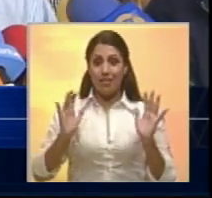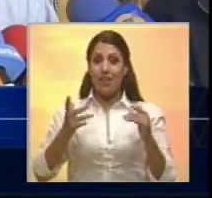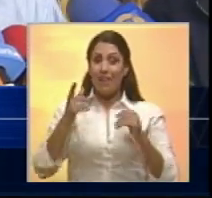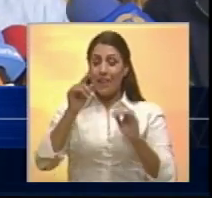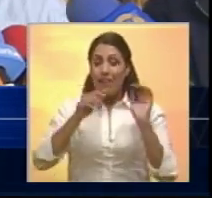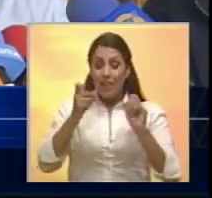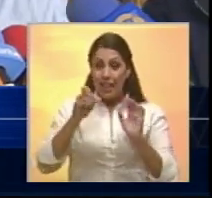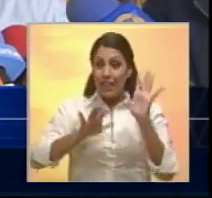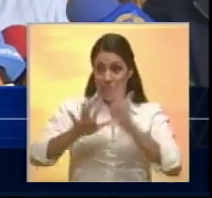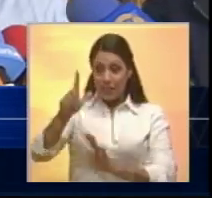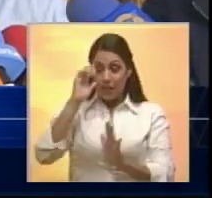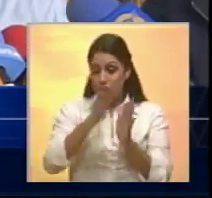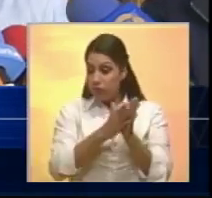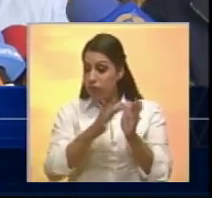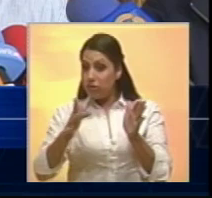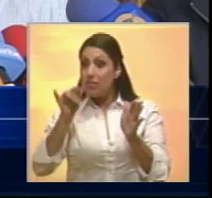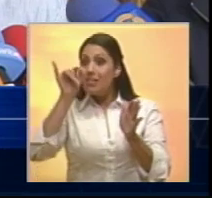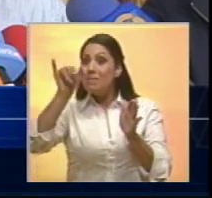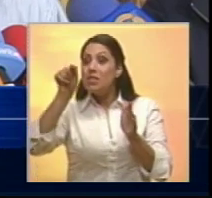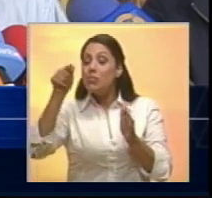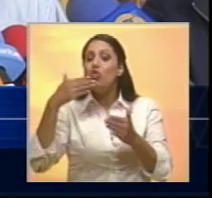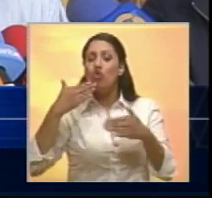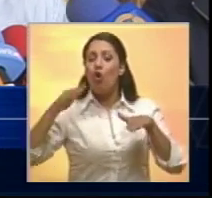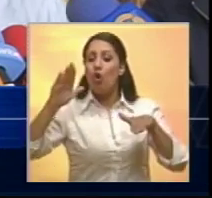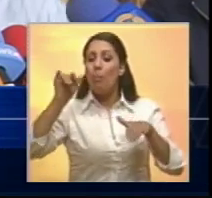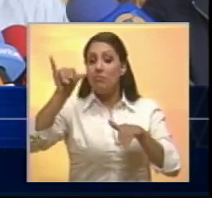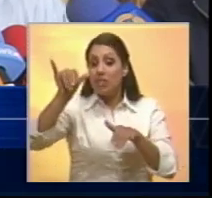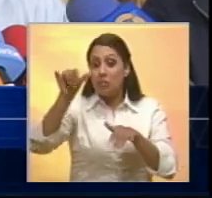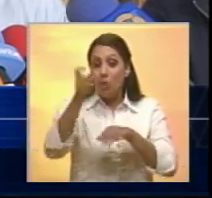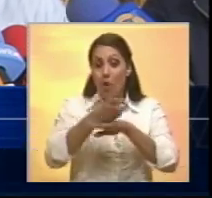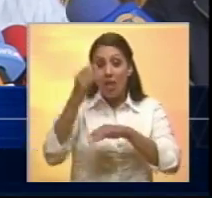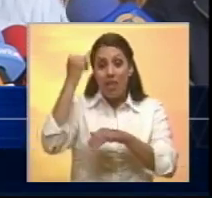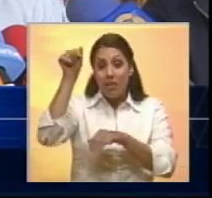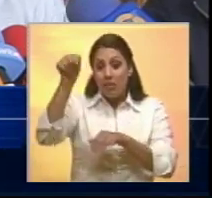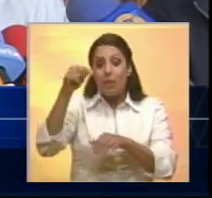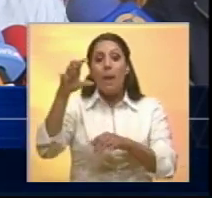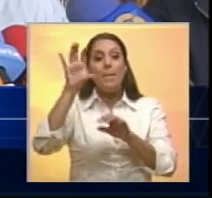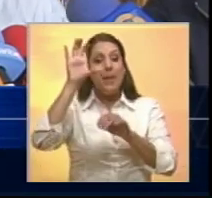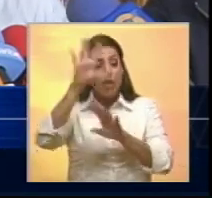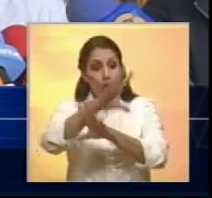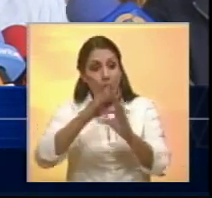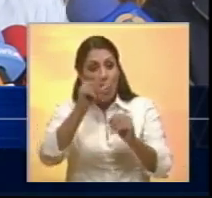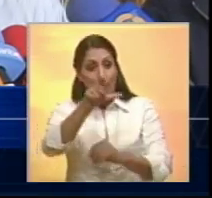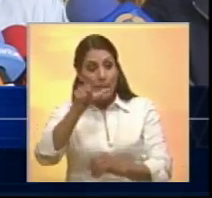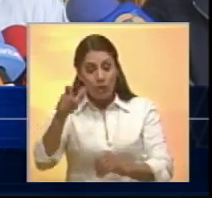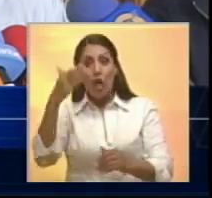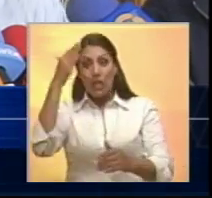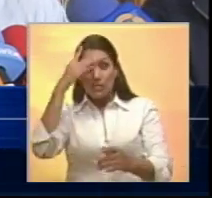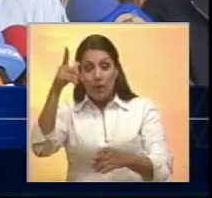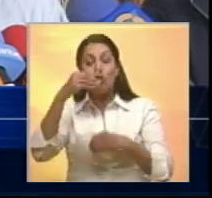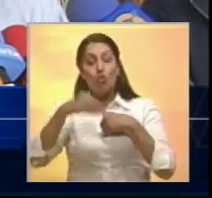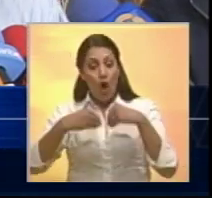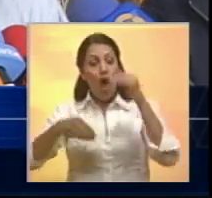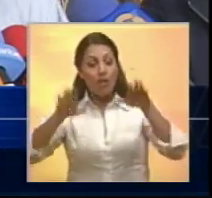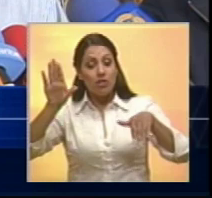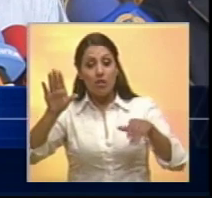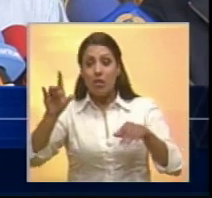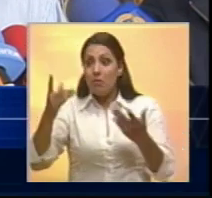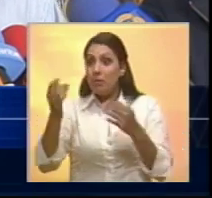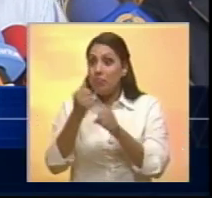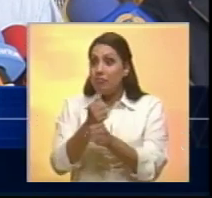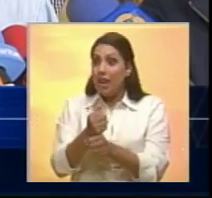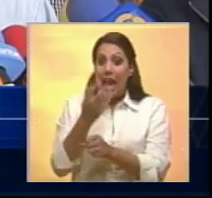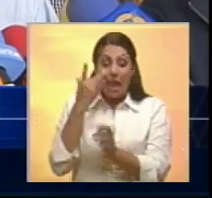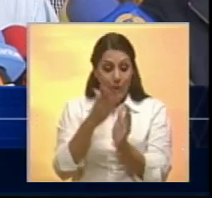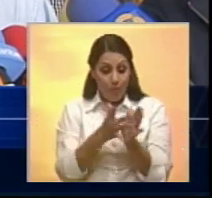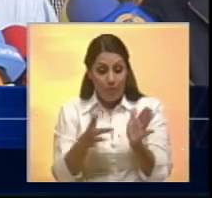días para cumplir con lo que ellos mismos se comprometieron ante nosotros y ante el país y ante los mediadores que lo iban a hacer. Si en